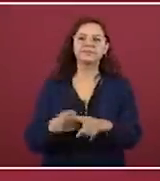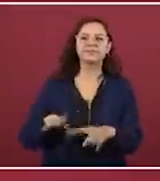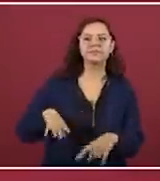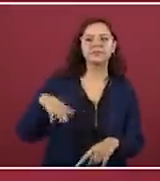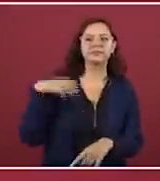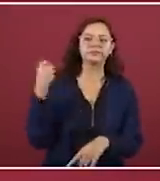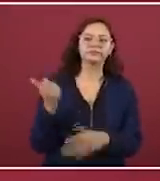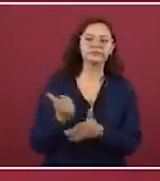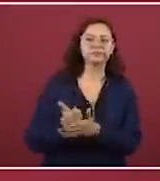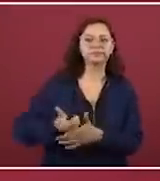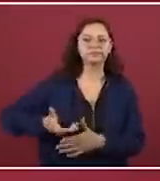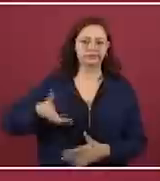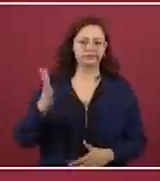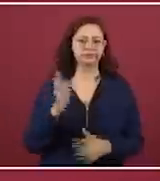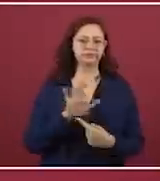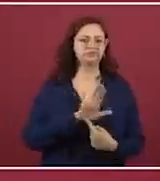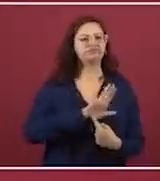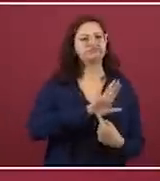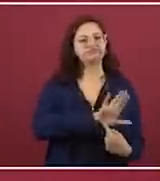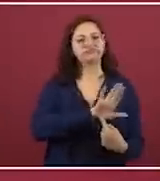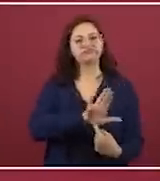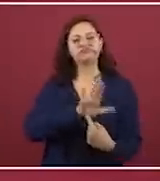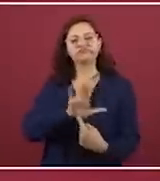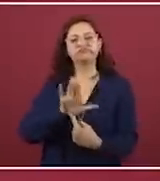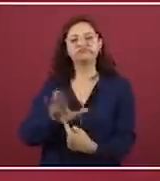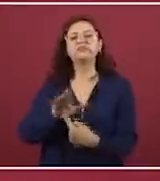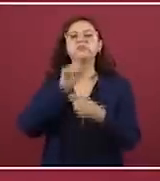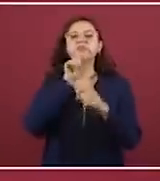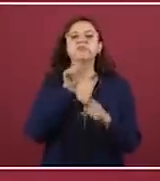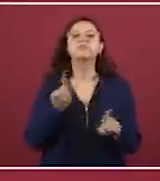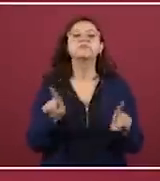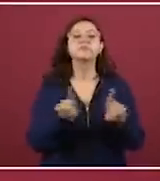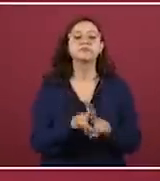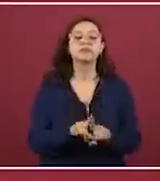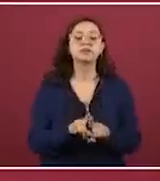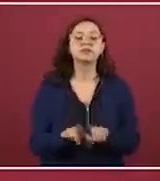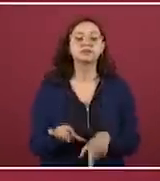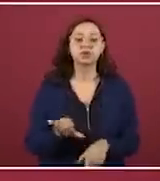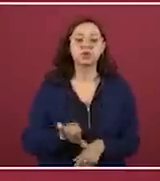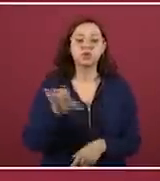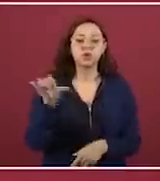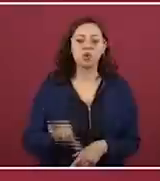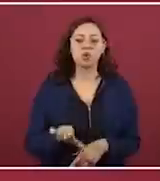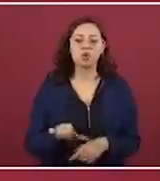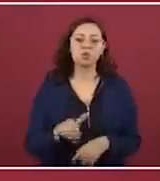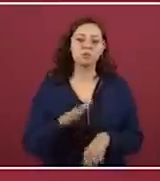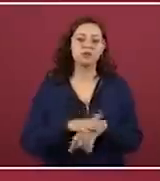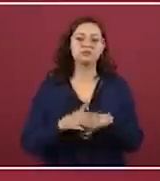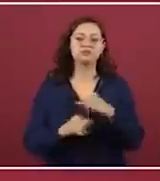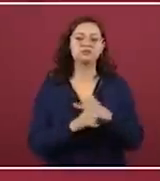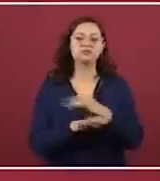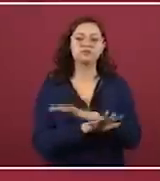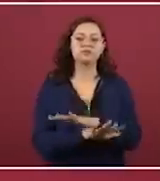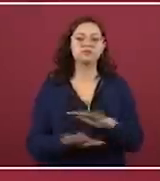y también ya el día de hoy tenemos información